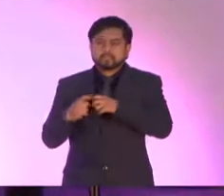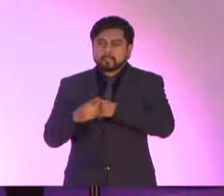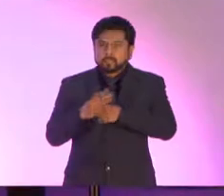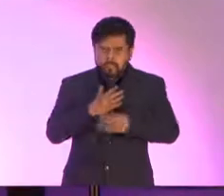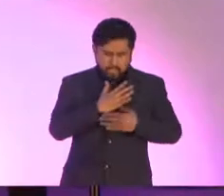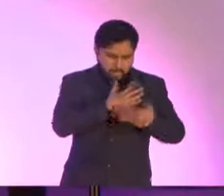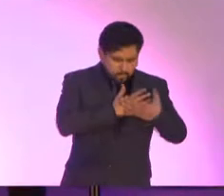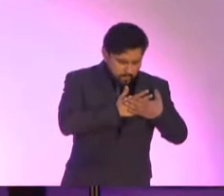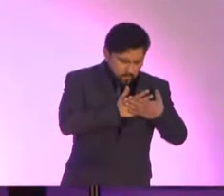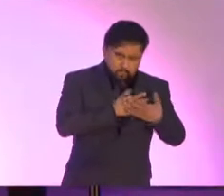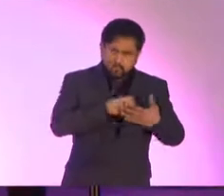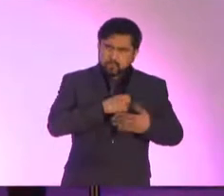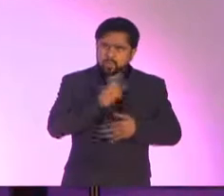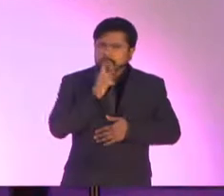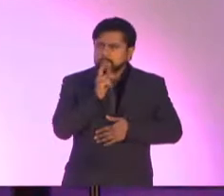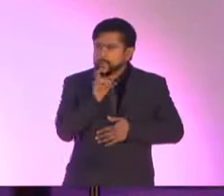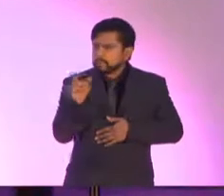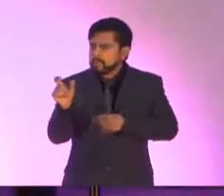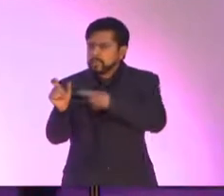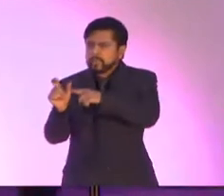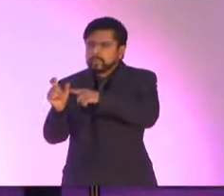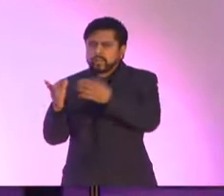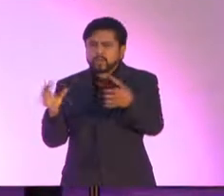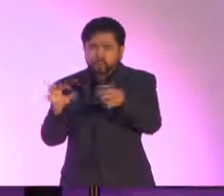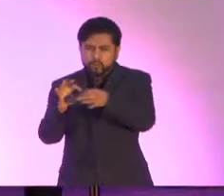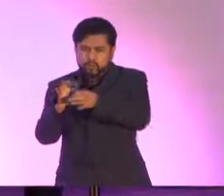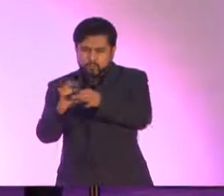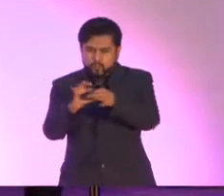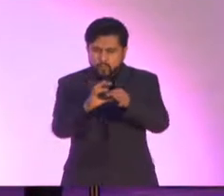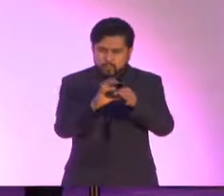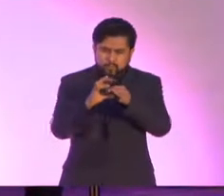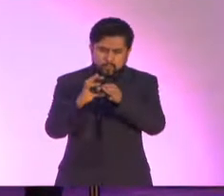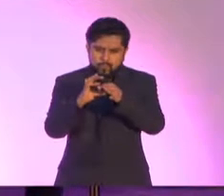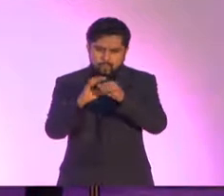Amor es la que juntos encontramos